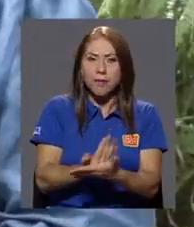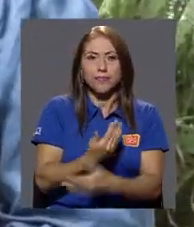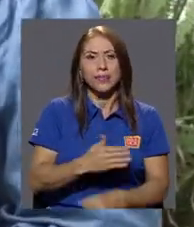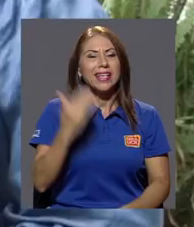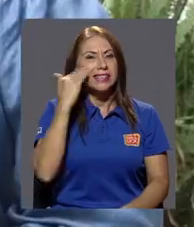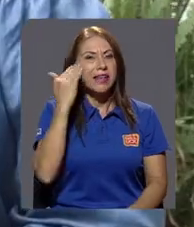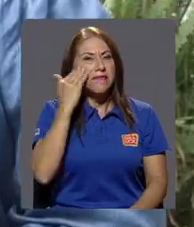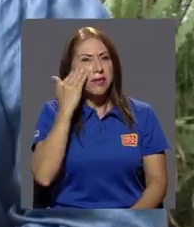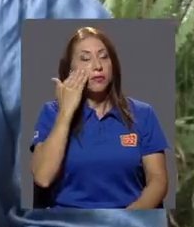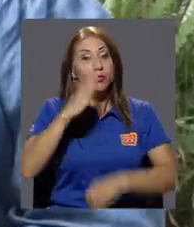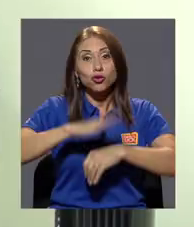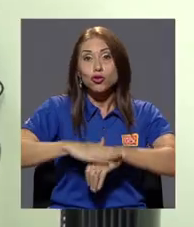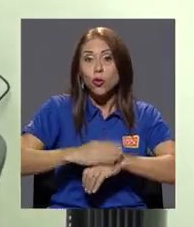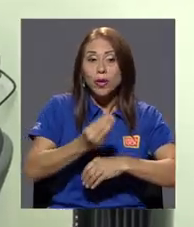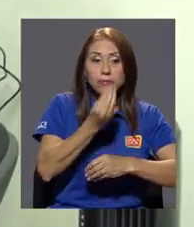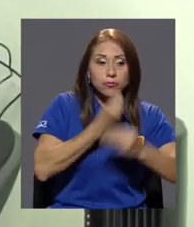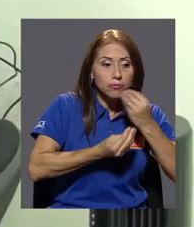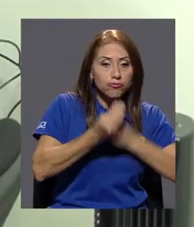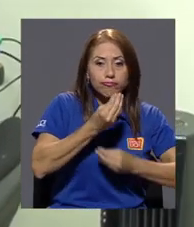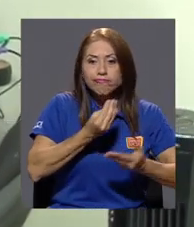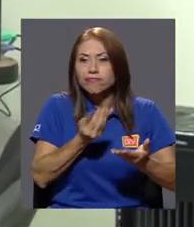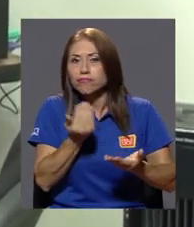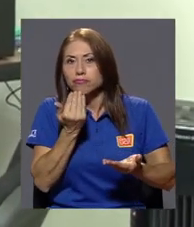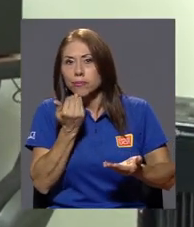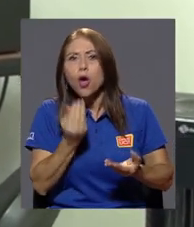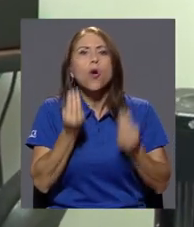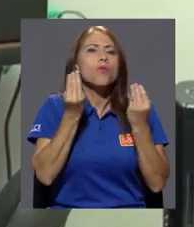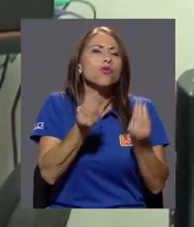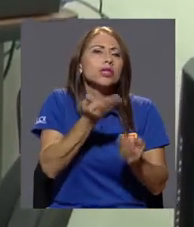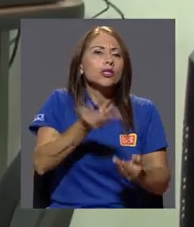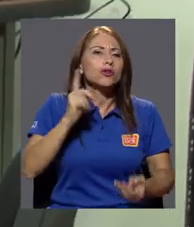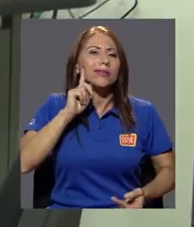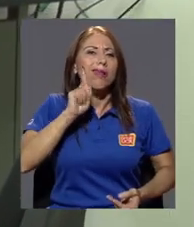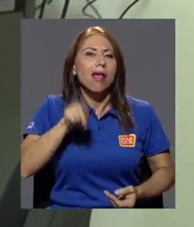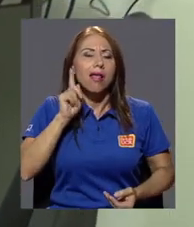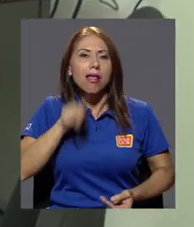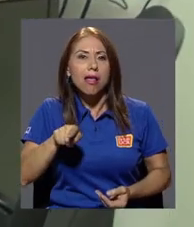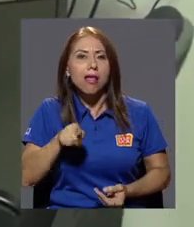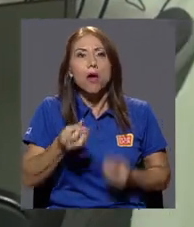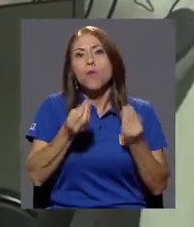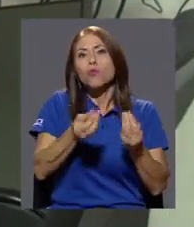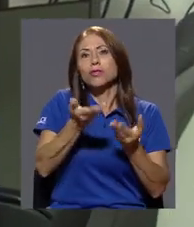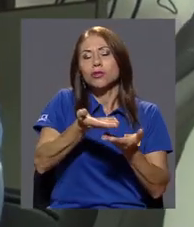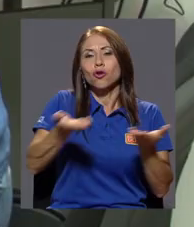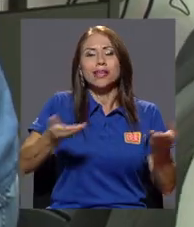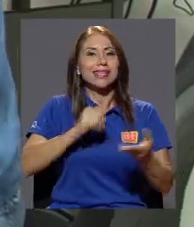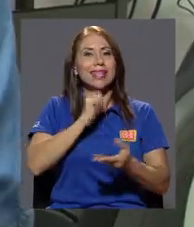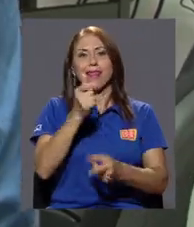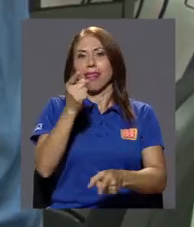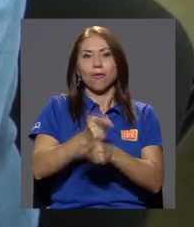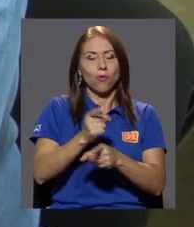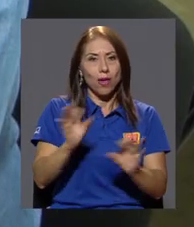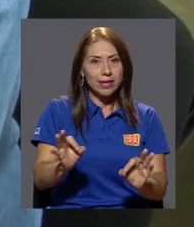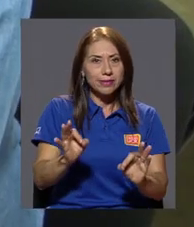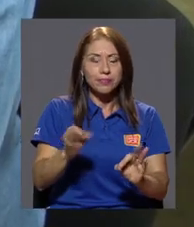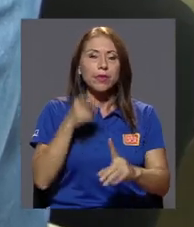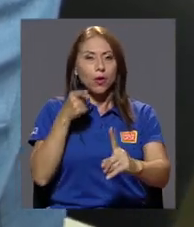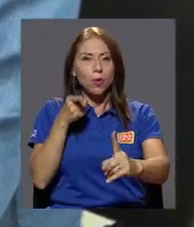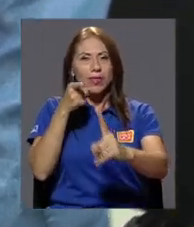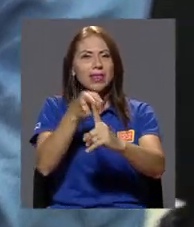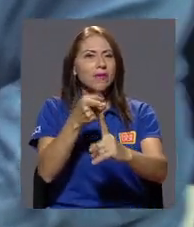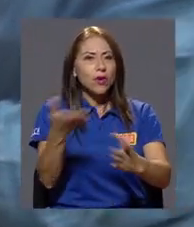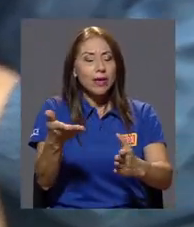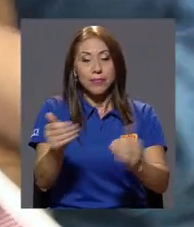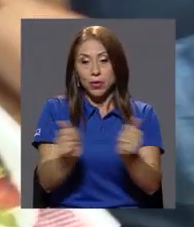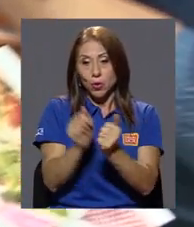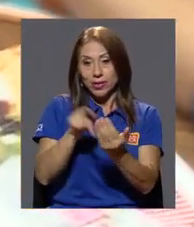que alrededor de la nutrición hay muchos mitos, pero hay mucha información que se maneja de manera inadecuada. Entonces, el objetivo es